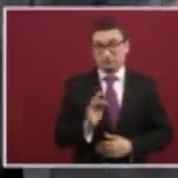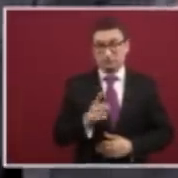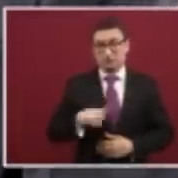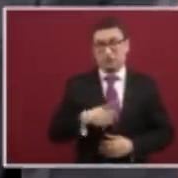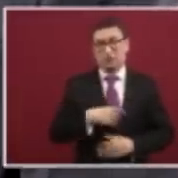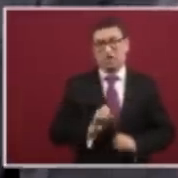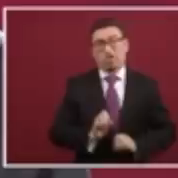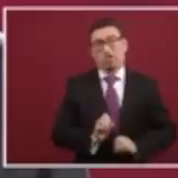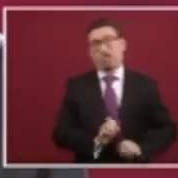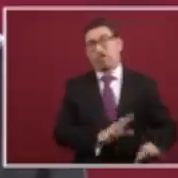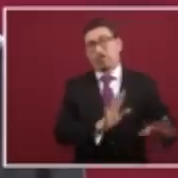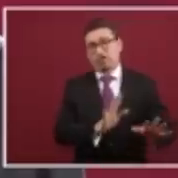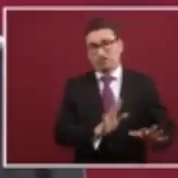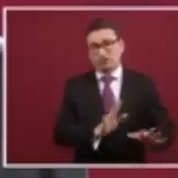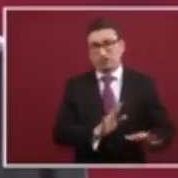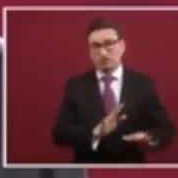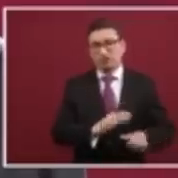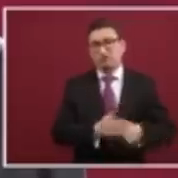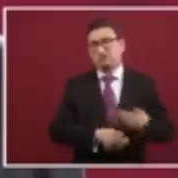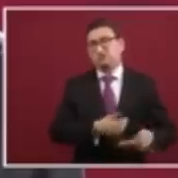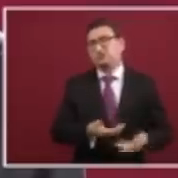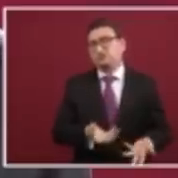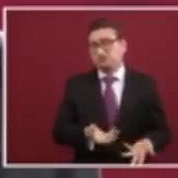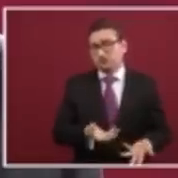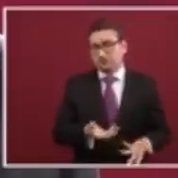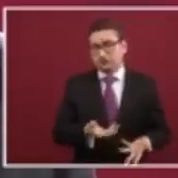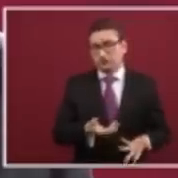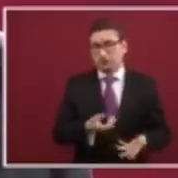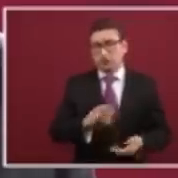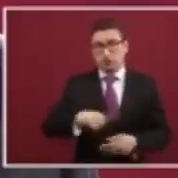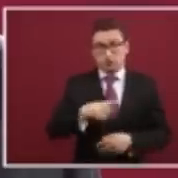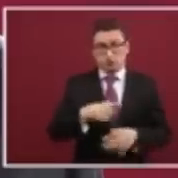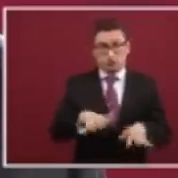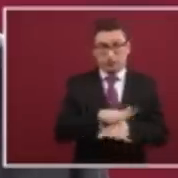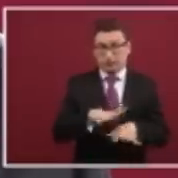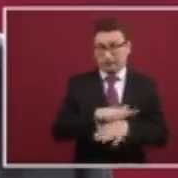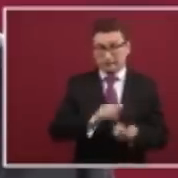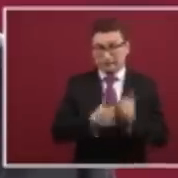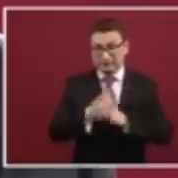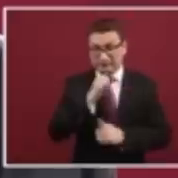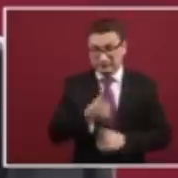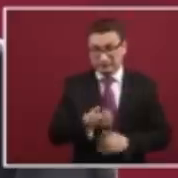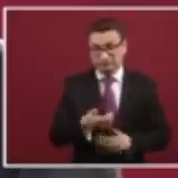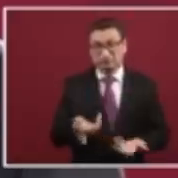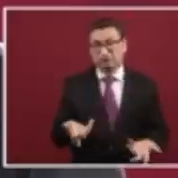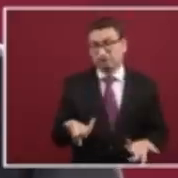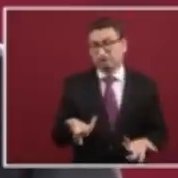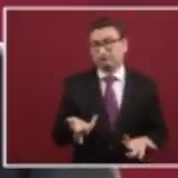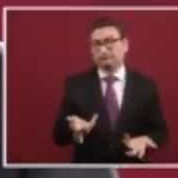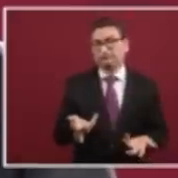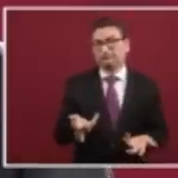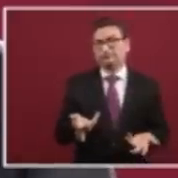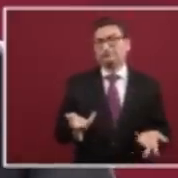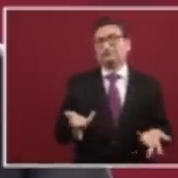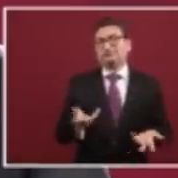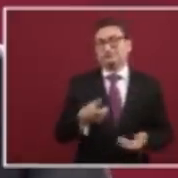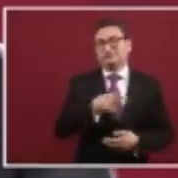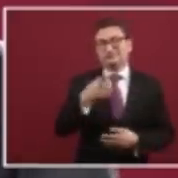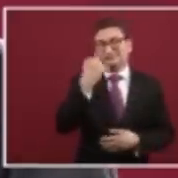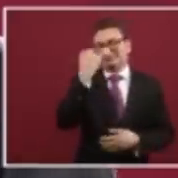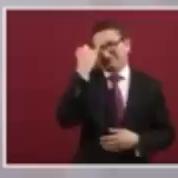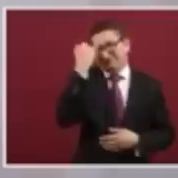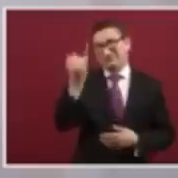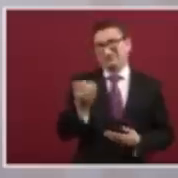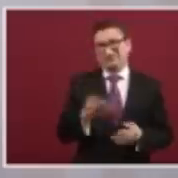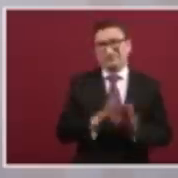cedemos, si no llevamos a cabo los cambios, pues imagínense